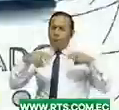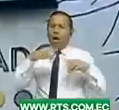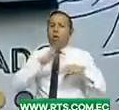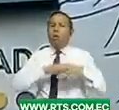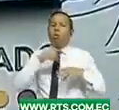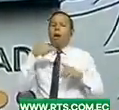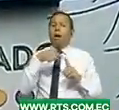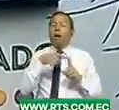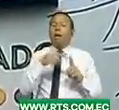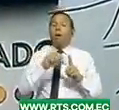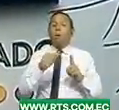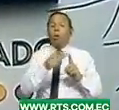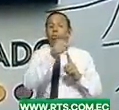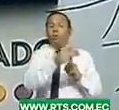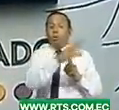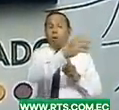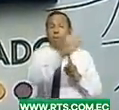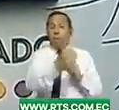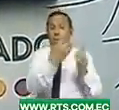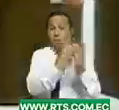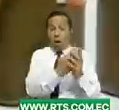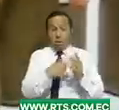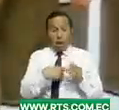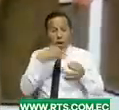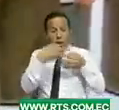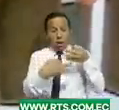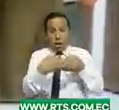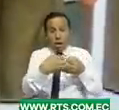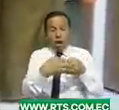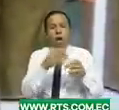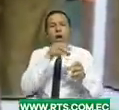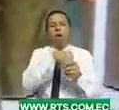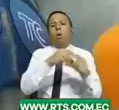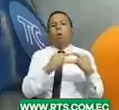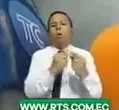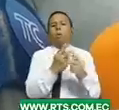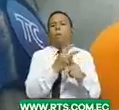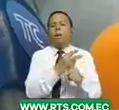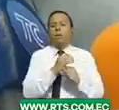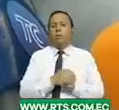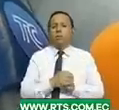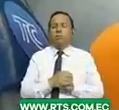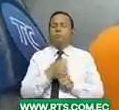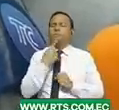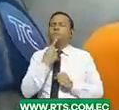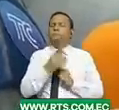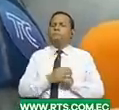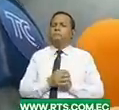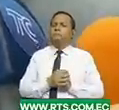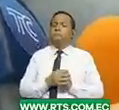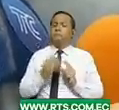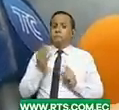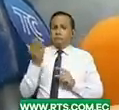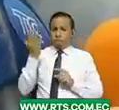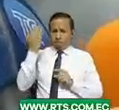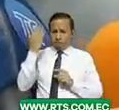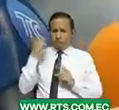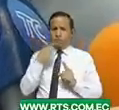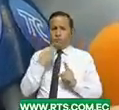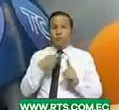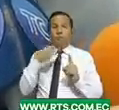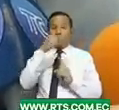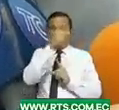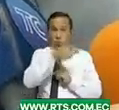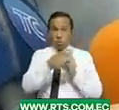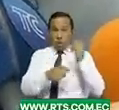detenida, integrante de una organización delictiva. Él pedía justamente ciertos años de detención para un líder de un GDO. Yo